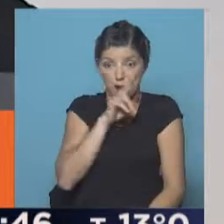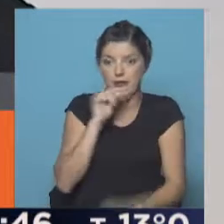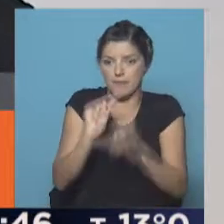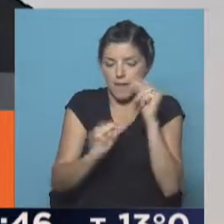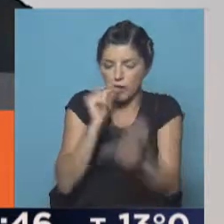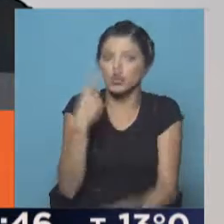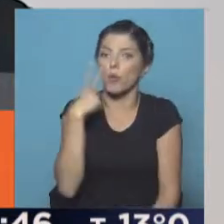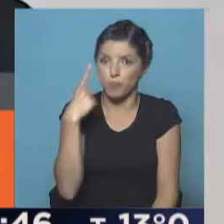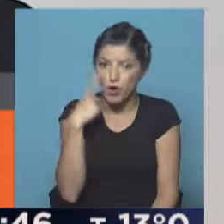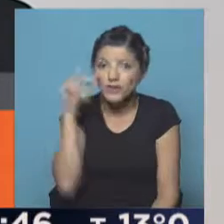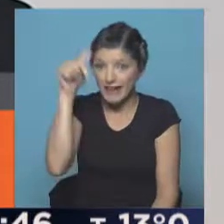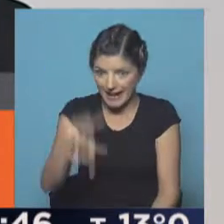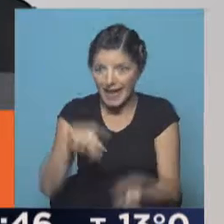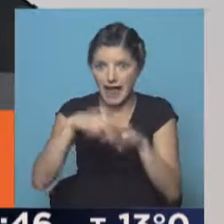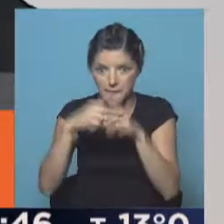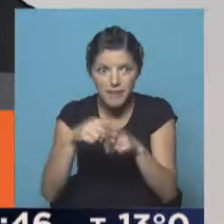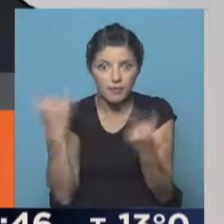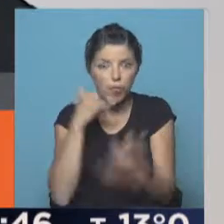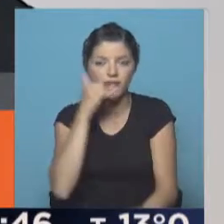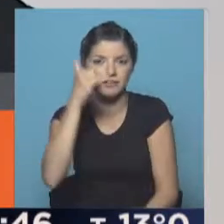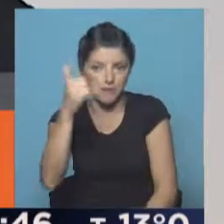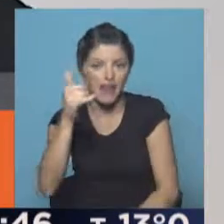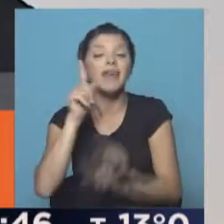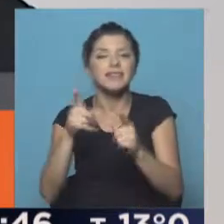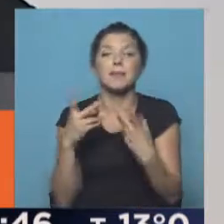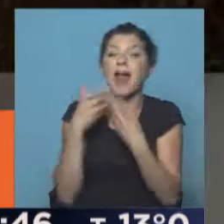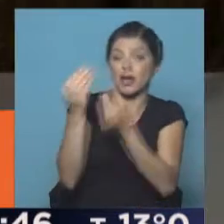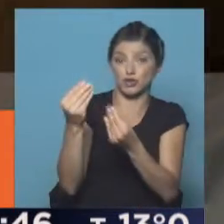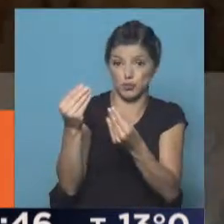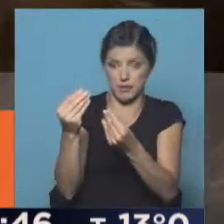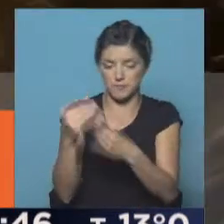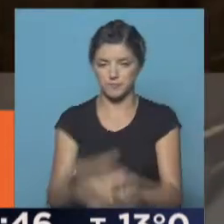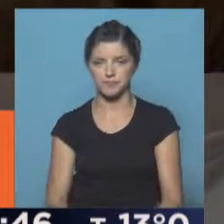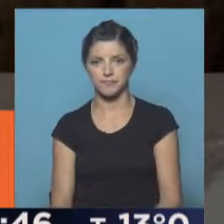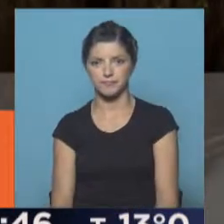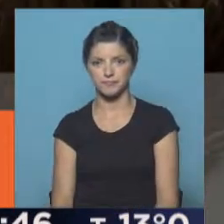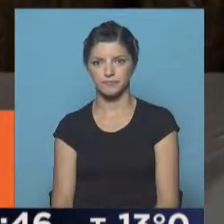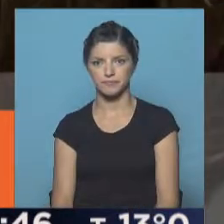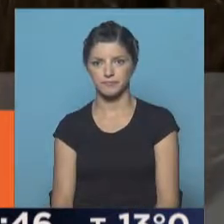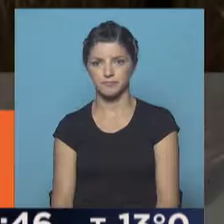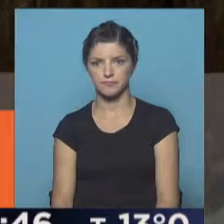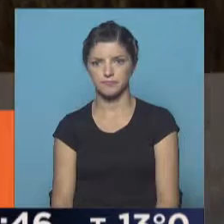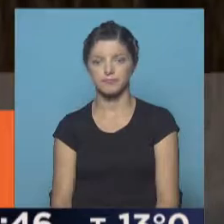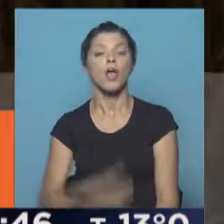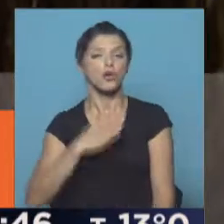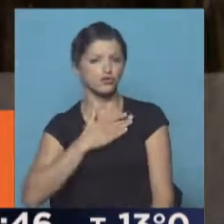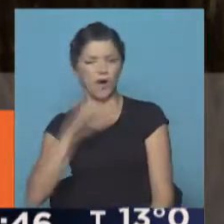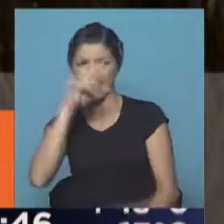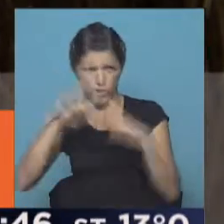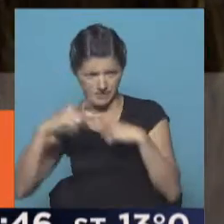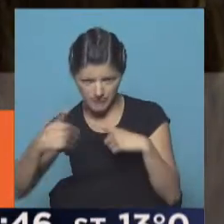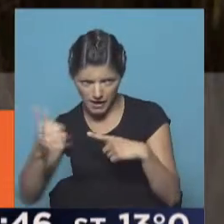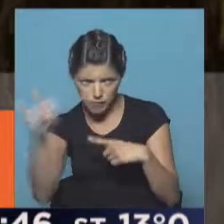conocen esta herramienta y además que piden ayuda más rápido. Yo no atendía a Rosana, así que de este último llamado no